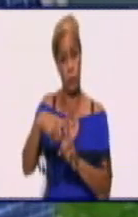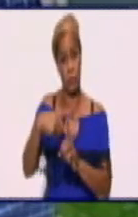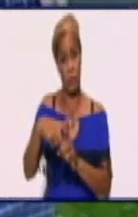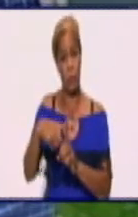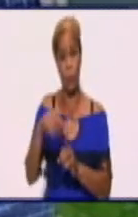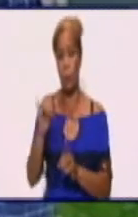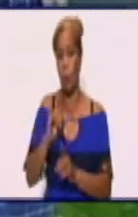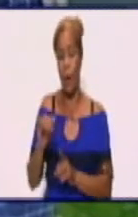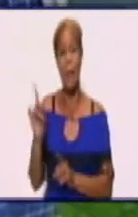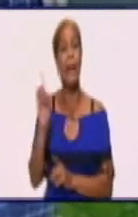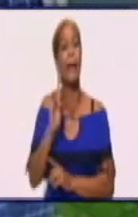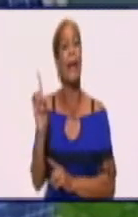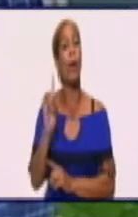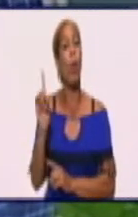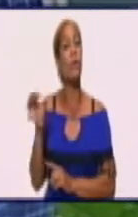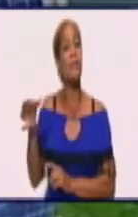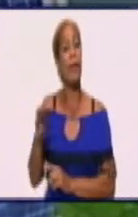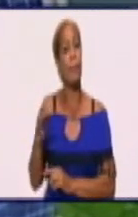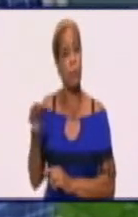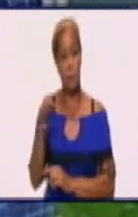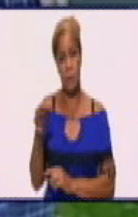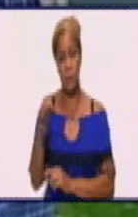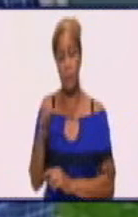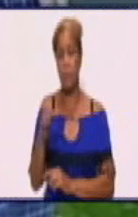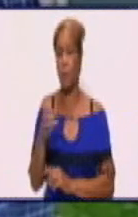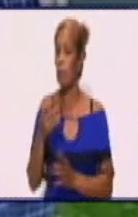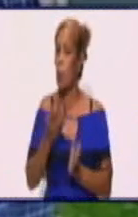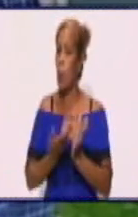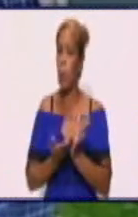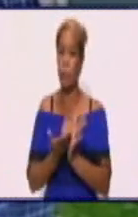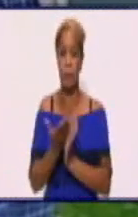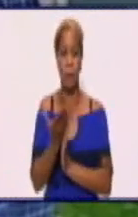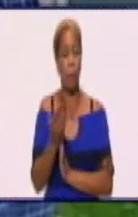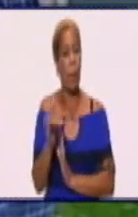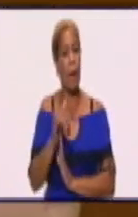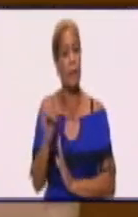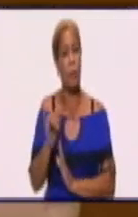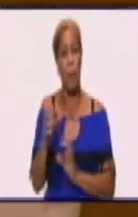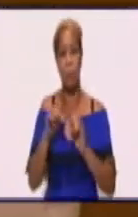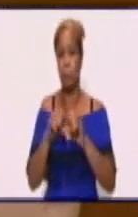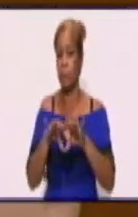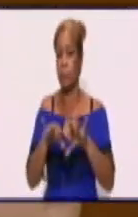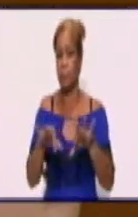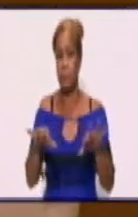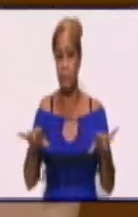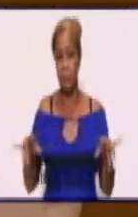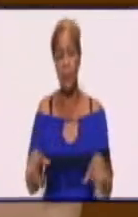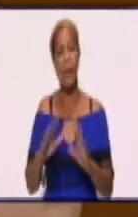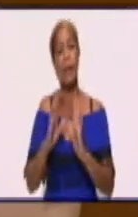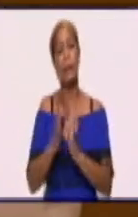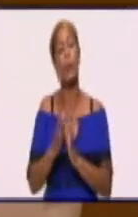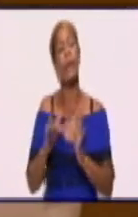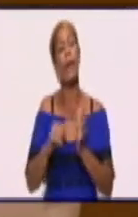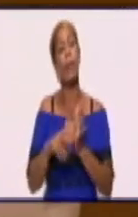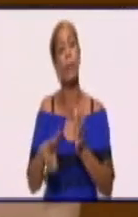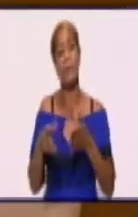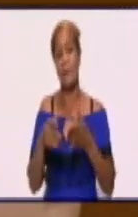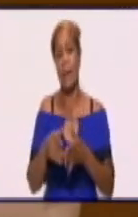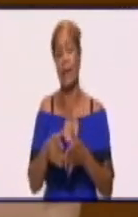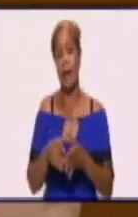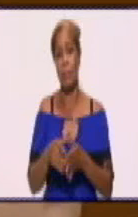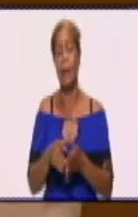municipios de la provincia. Sigue habiendo dispersión de la enfermedad. Así es, Junel. Seguimos con una dispersión de la